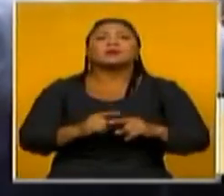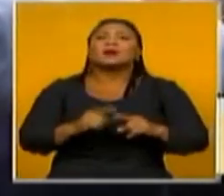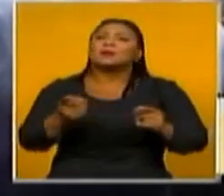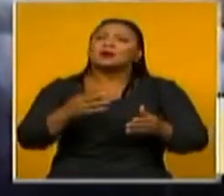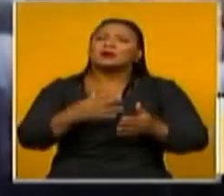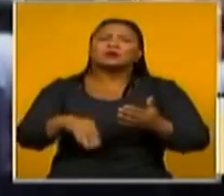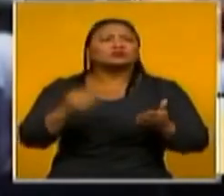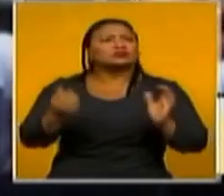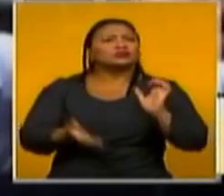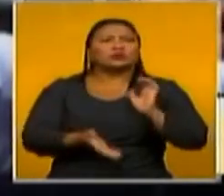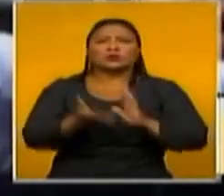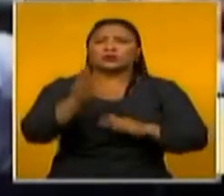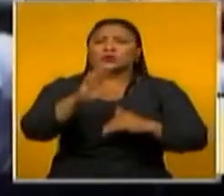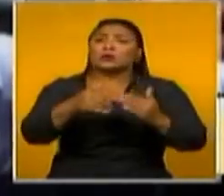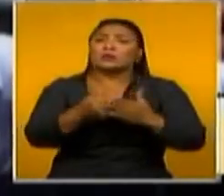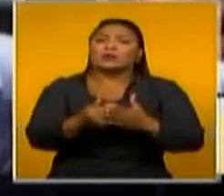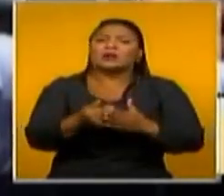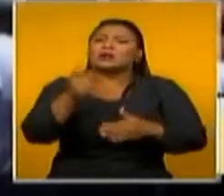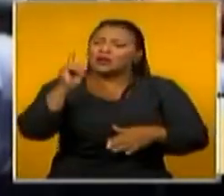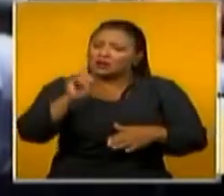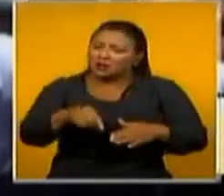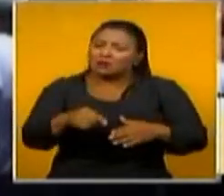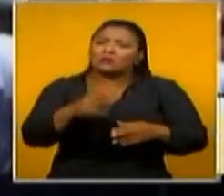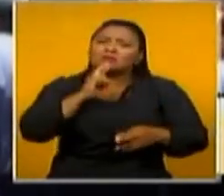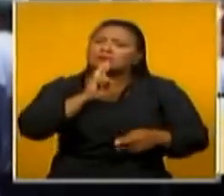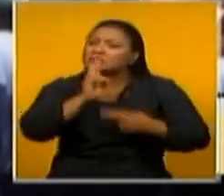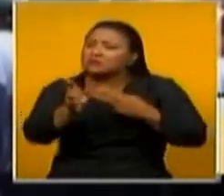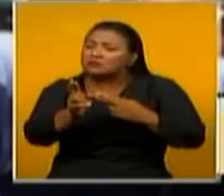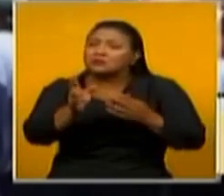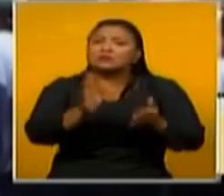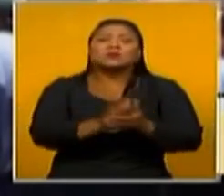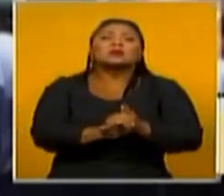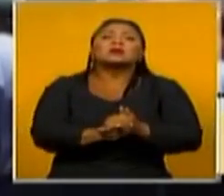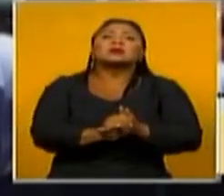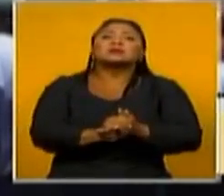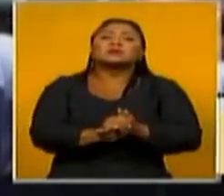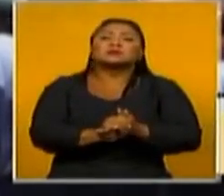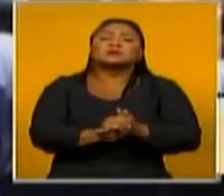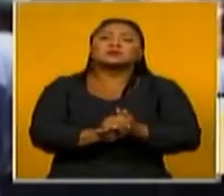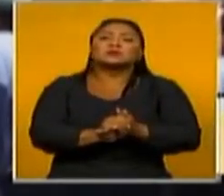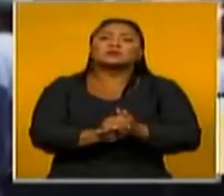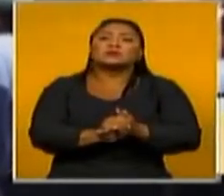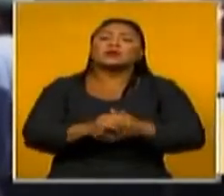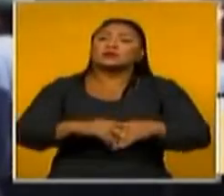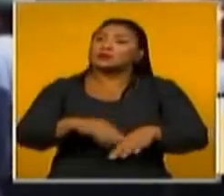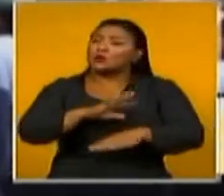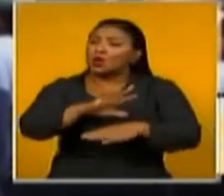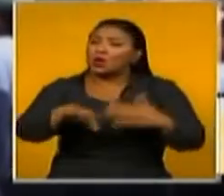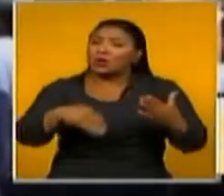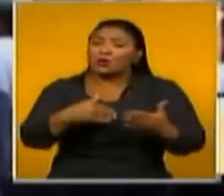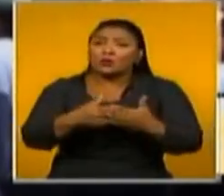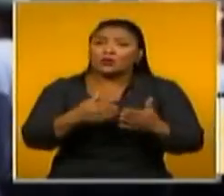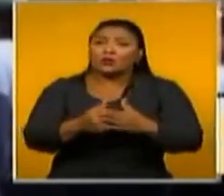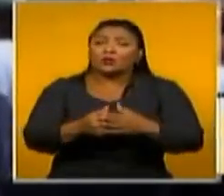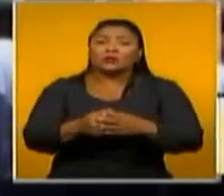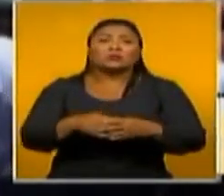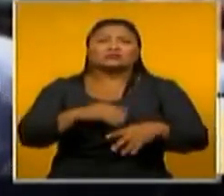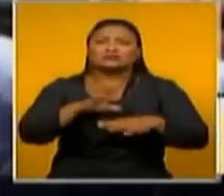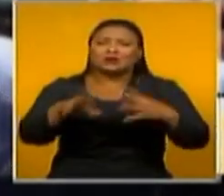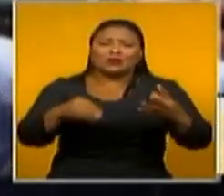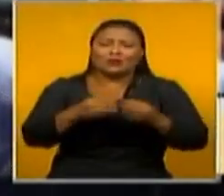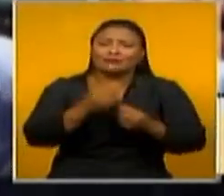con sobreprecios. El que tiene que responder por estos delitos de peculado, de